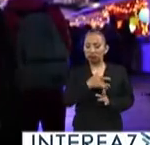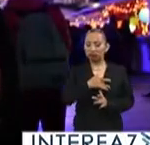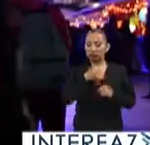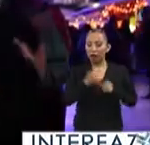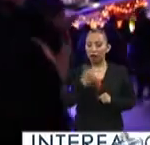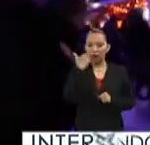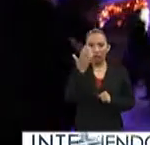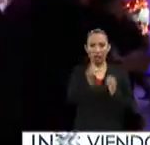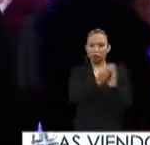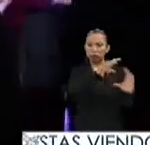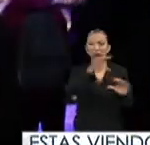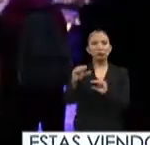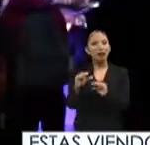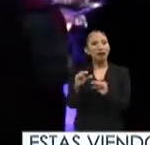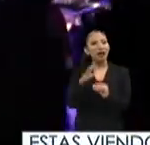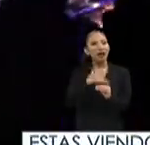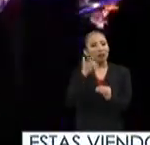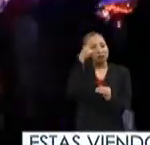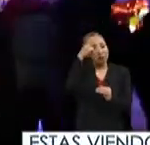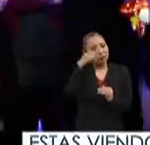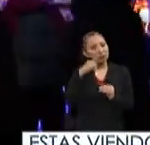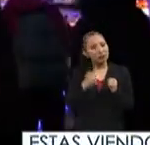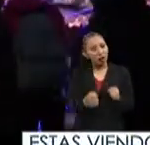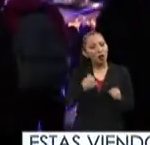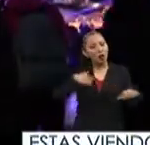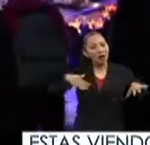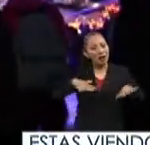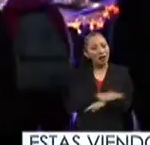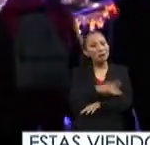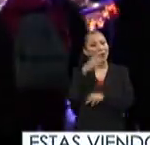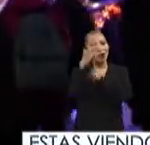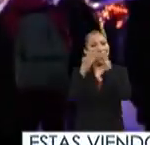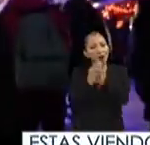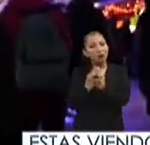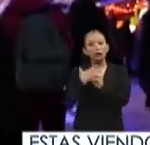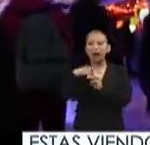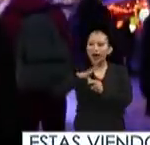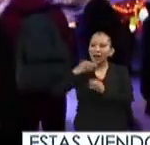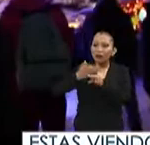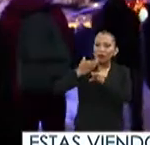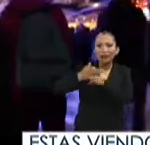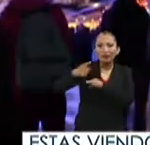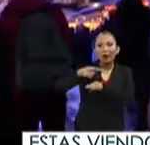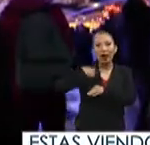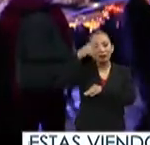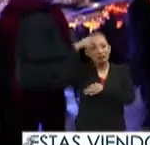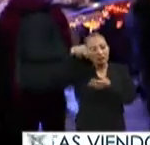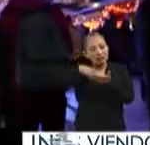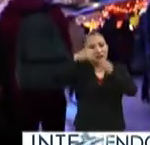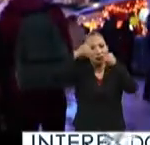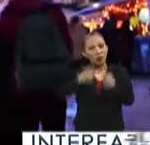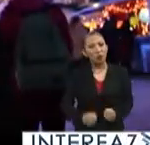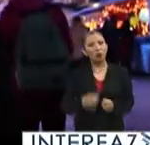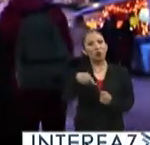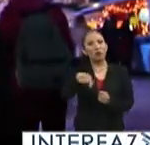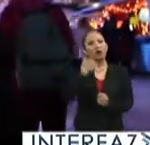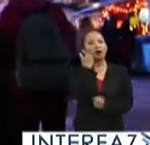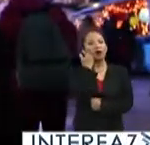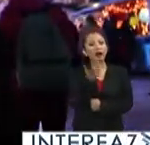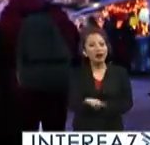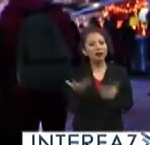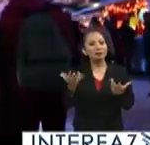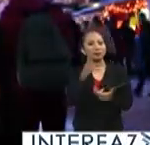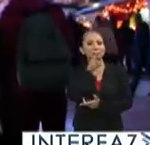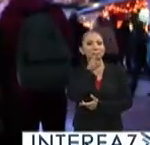de querer enseñar, hay una convicción de querer cambiar el mundo en el que estamos, hay una convicción de querer